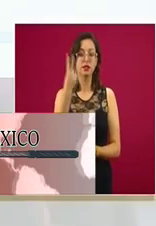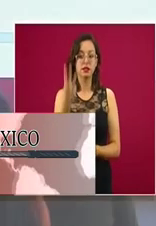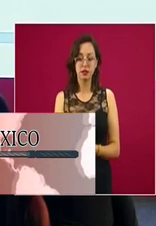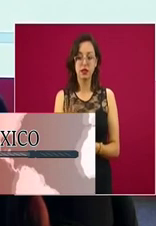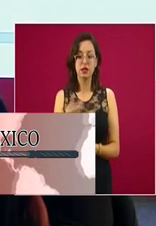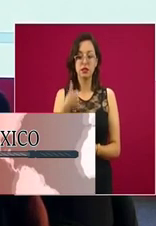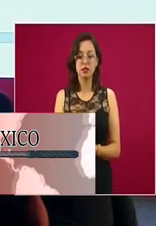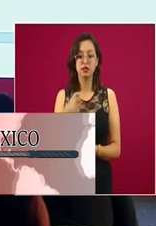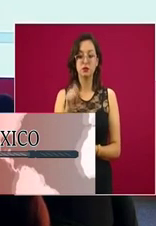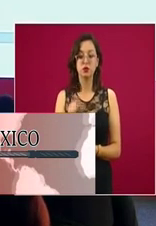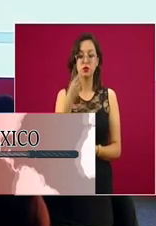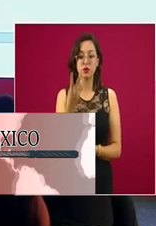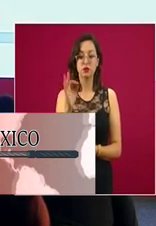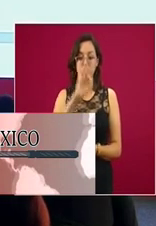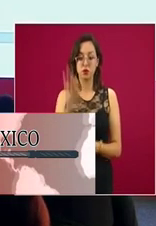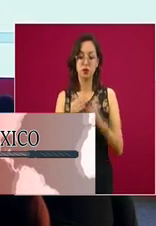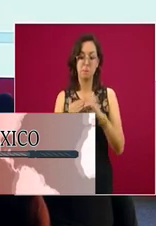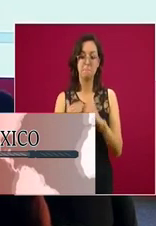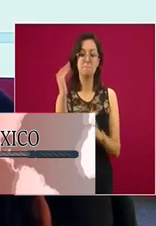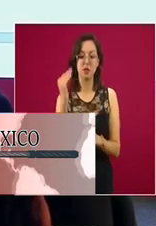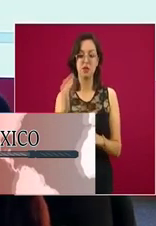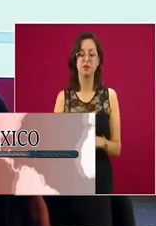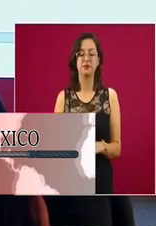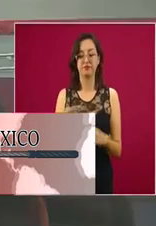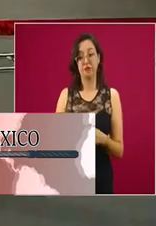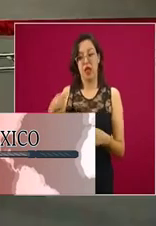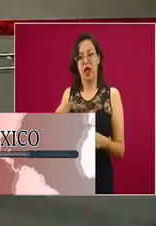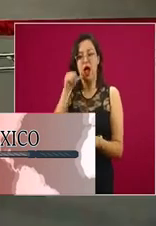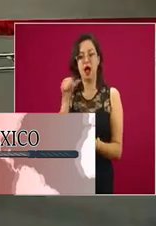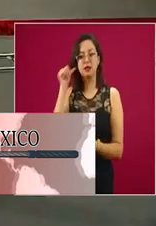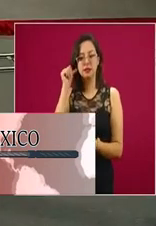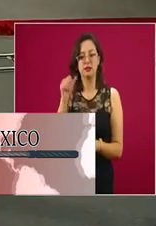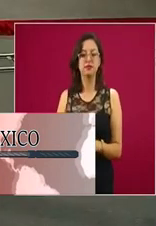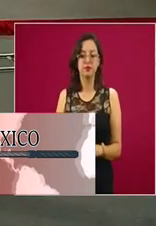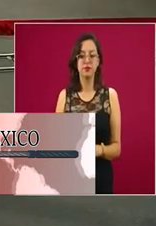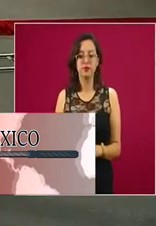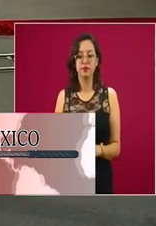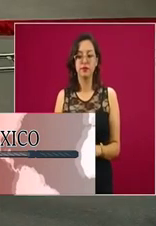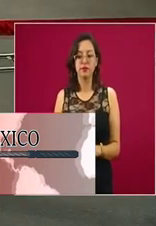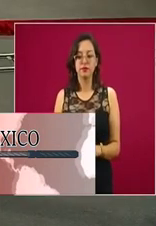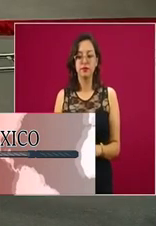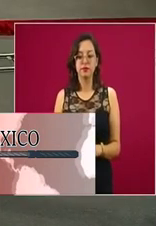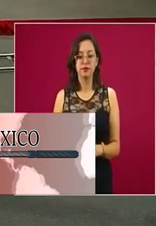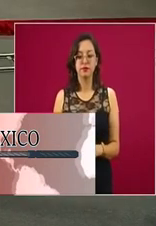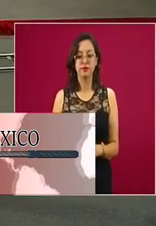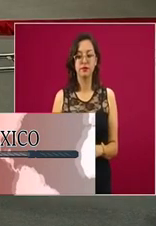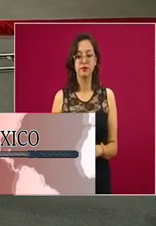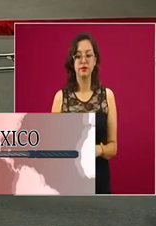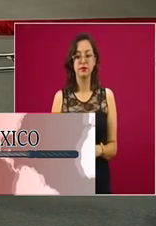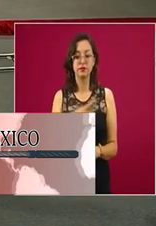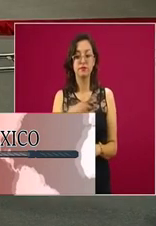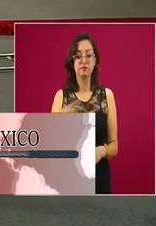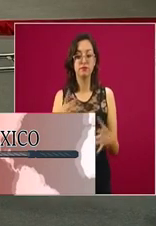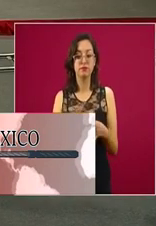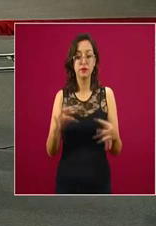de 6.3% respecto a lo que había el día anterior. Y queda claro que aunque ese porcentaje se mantenga